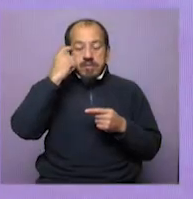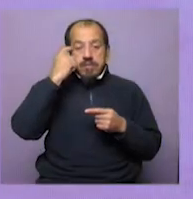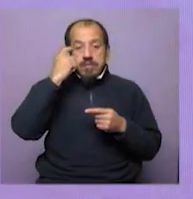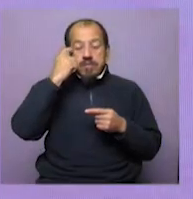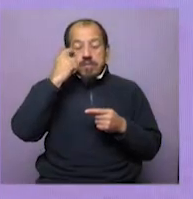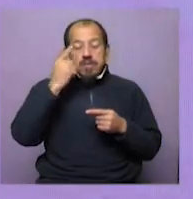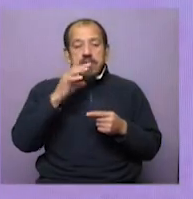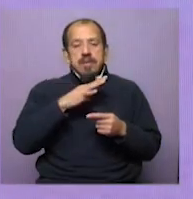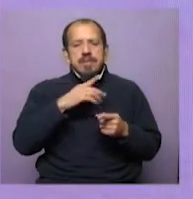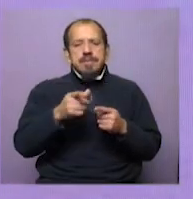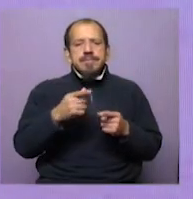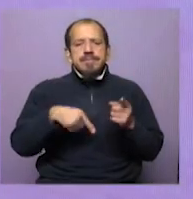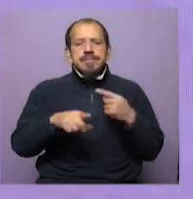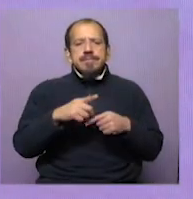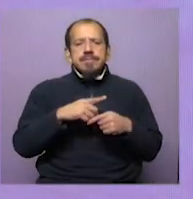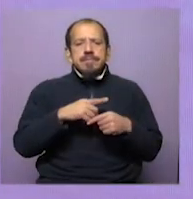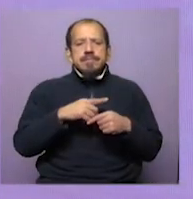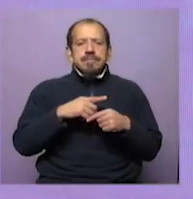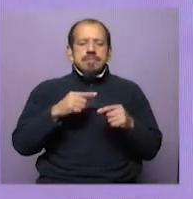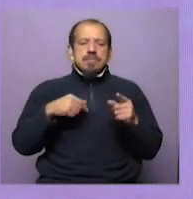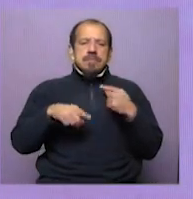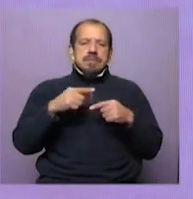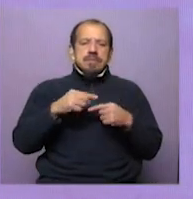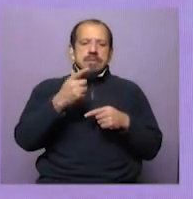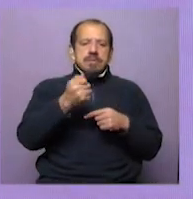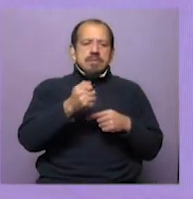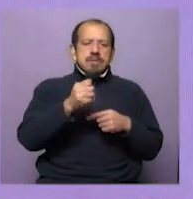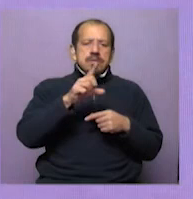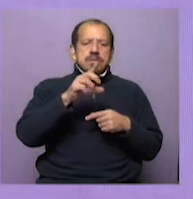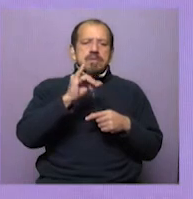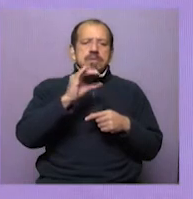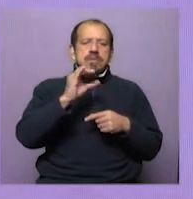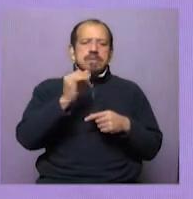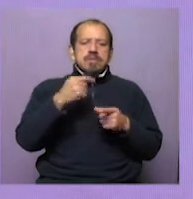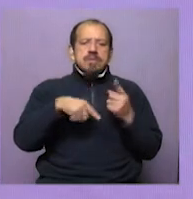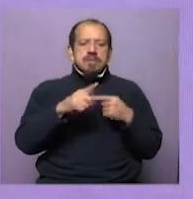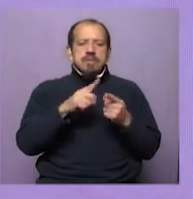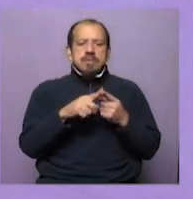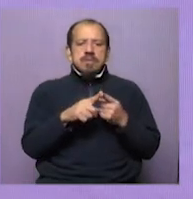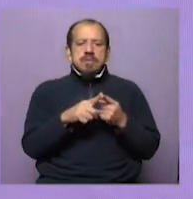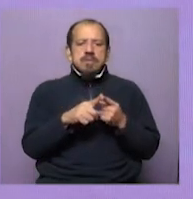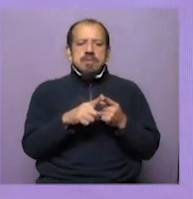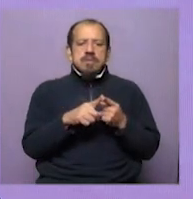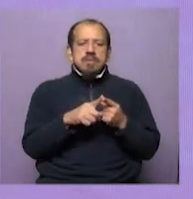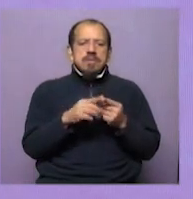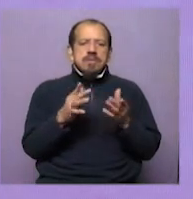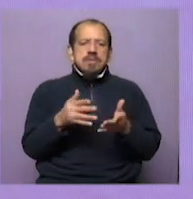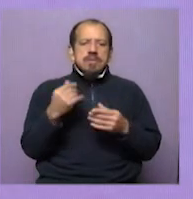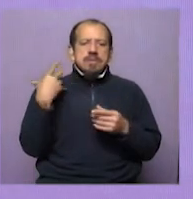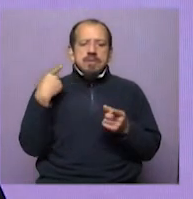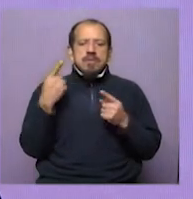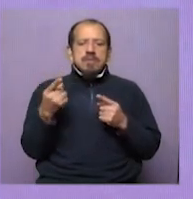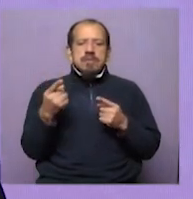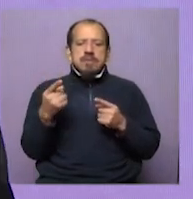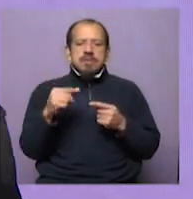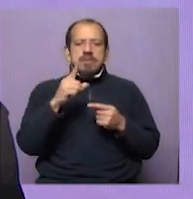a tener gente que la vimos desarrollarse, como es Alicia Cano, que las tres películas de ella como directora pasaron por el